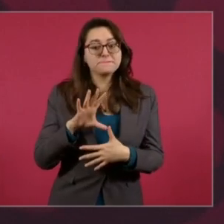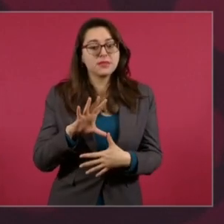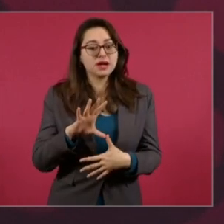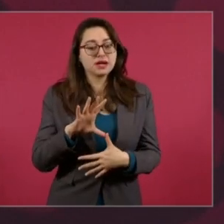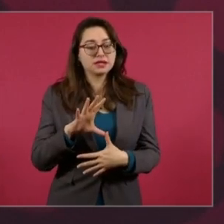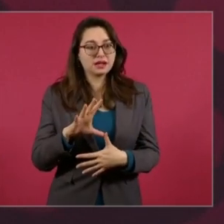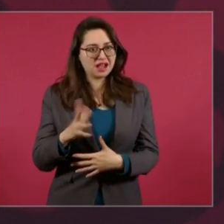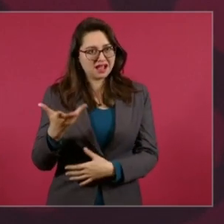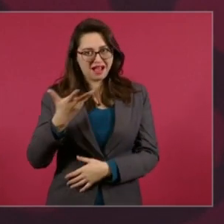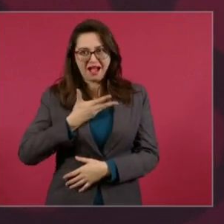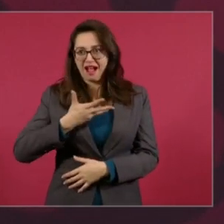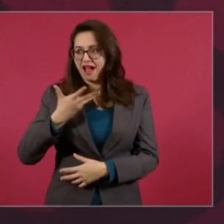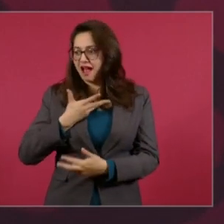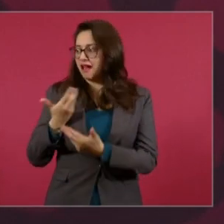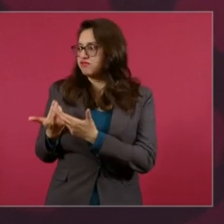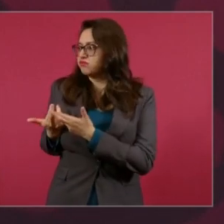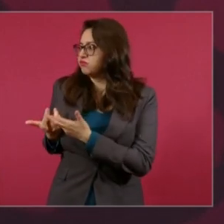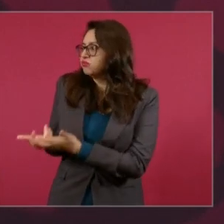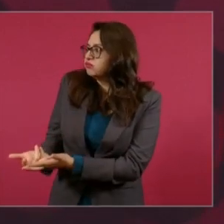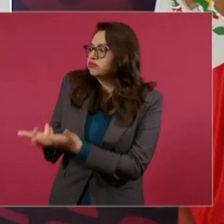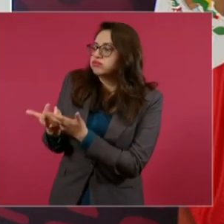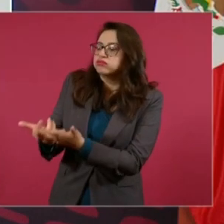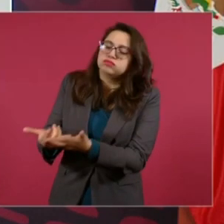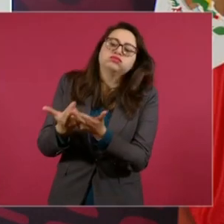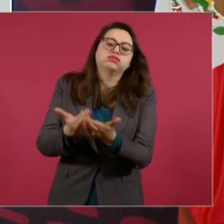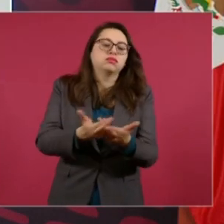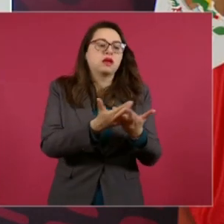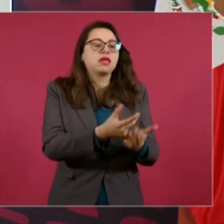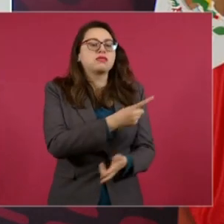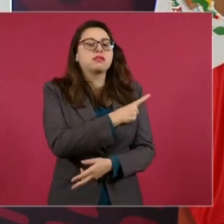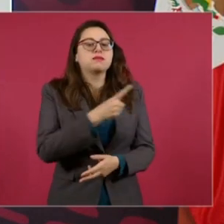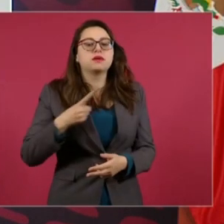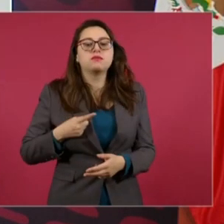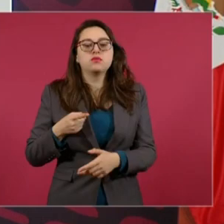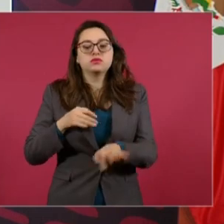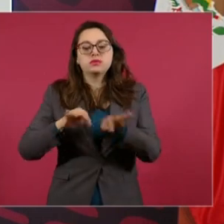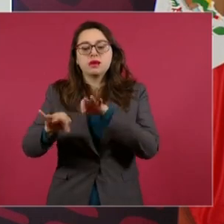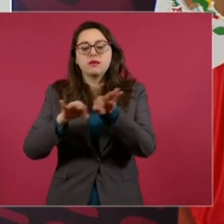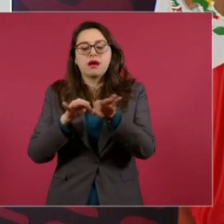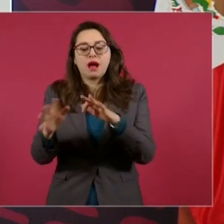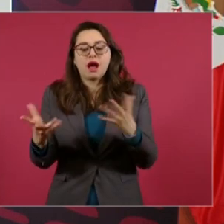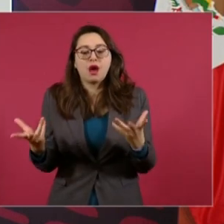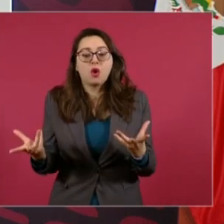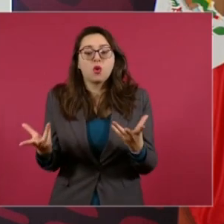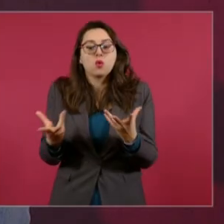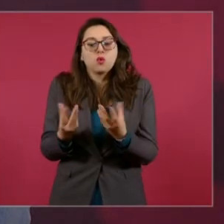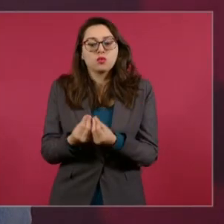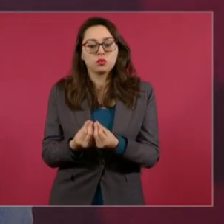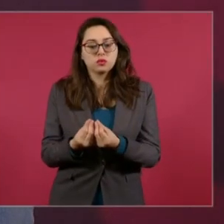Tenemos todo si nos complementamos,